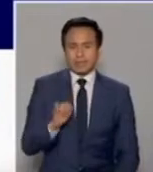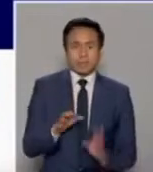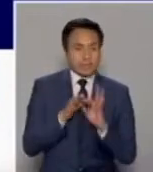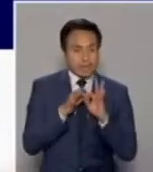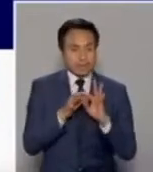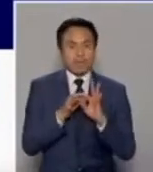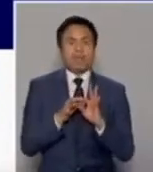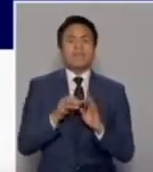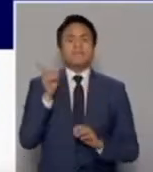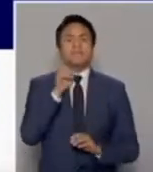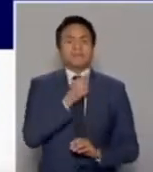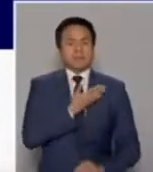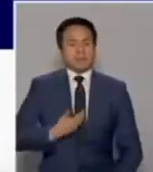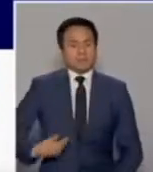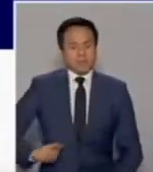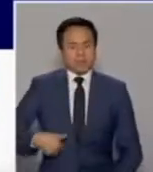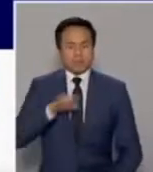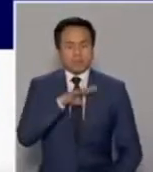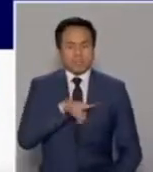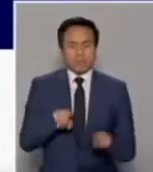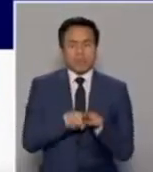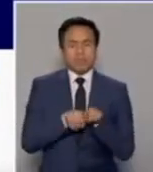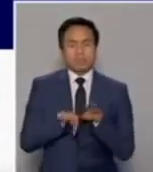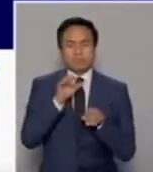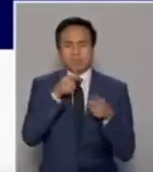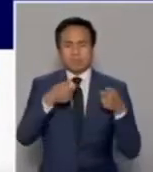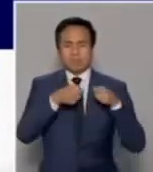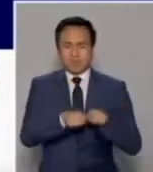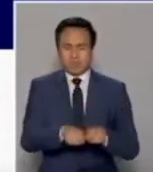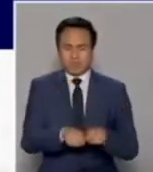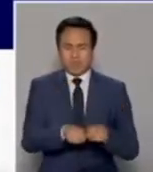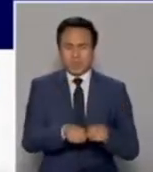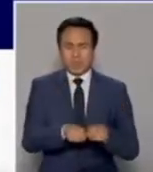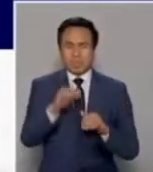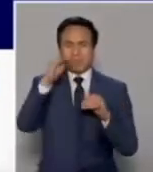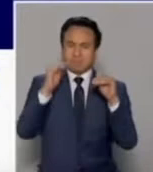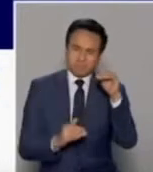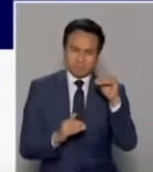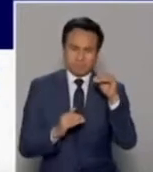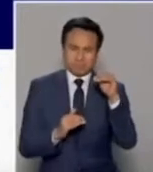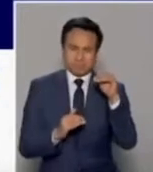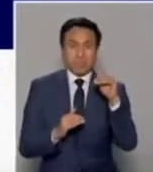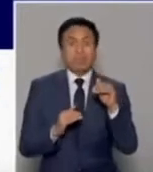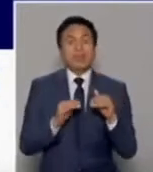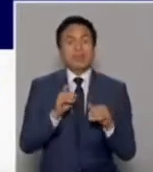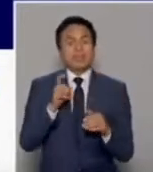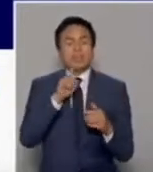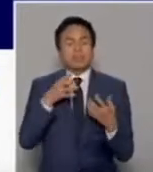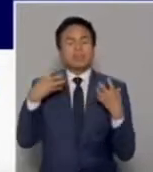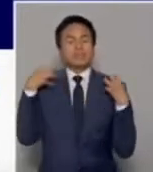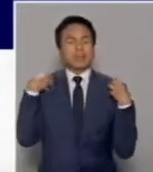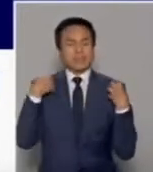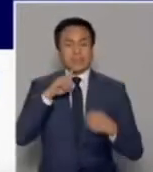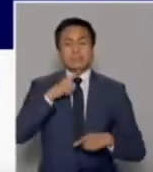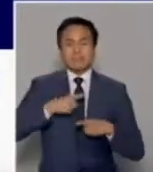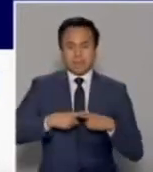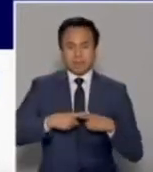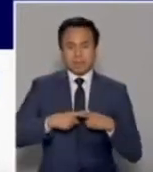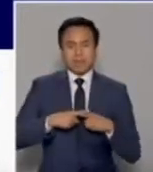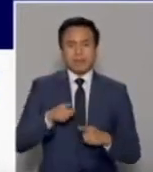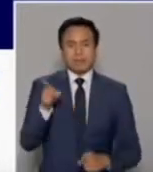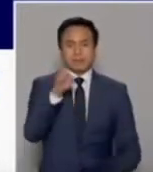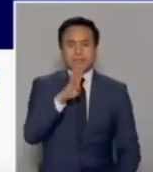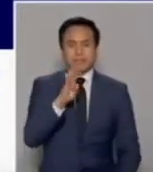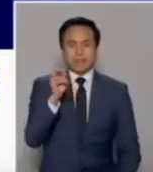al término de este gobierno chile será más pobre y más desigual y hay un responsable de eso y se llama sebastián